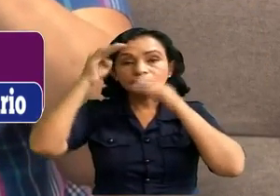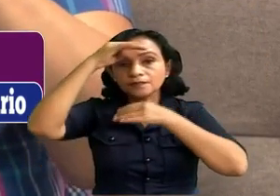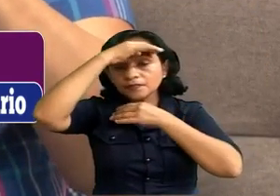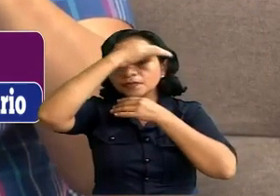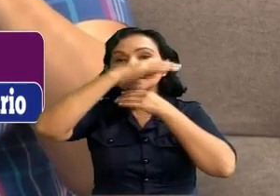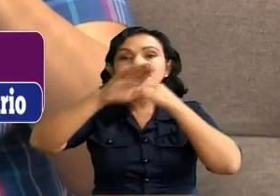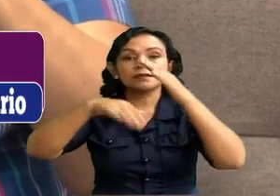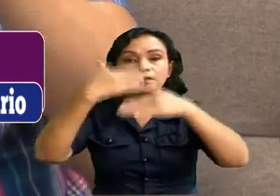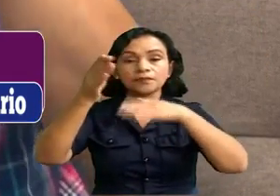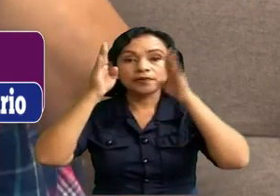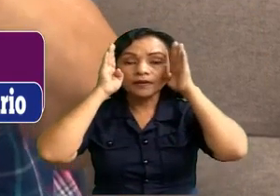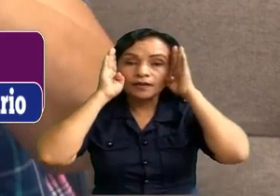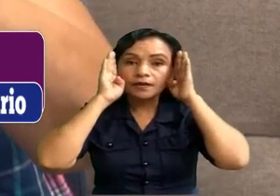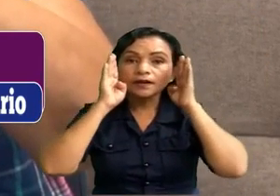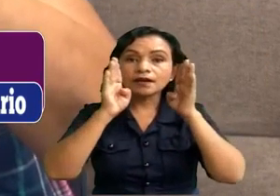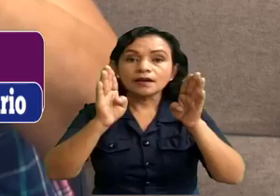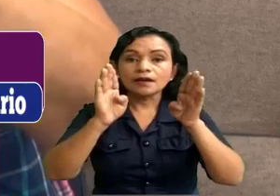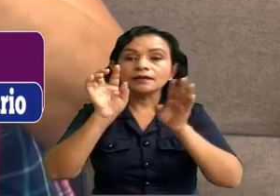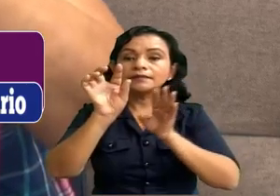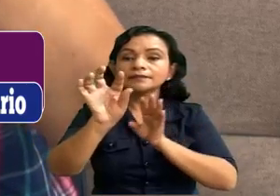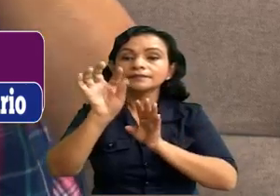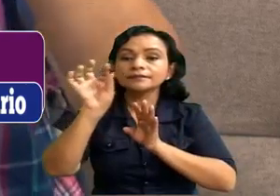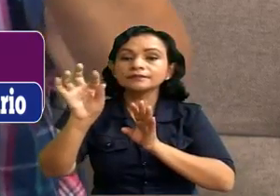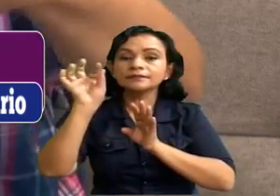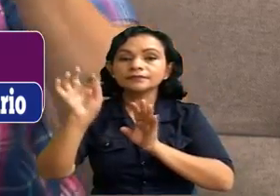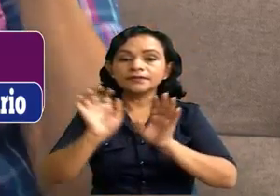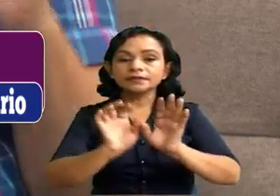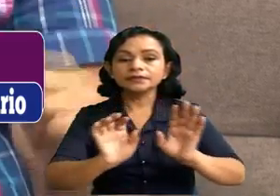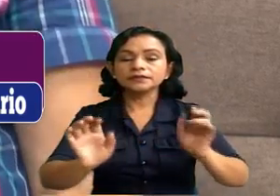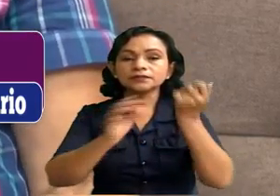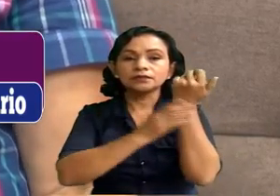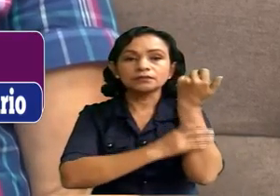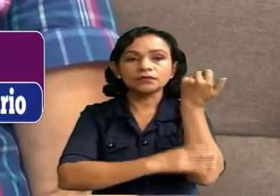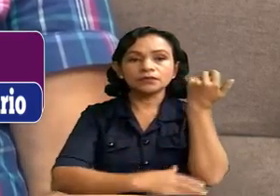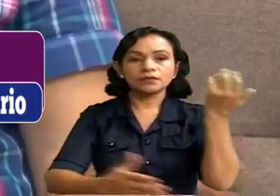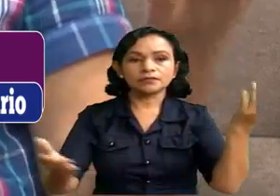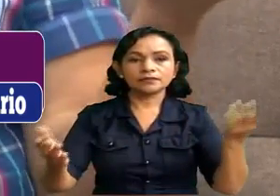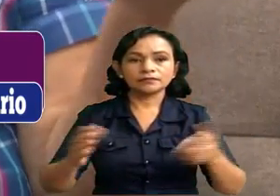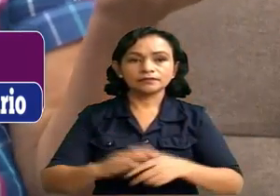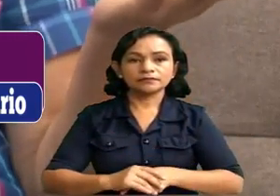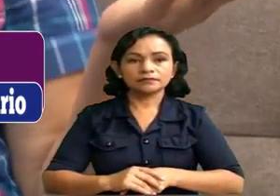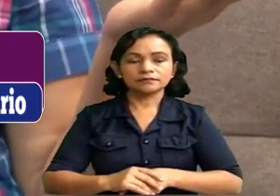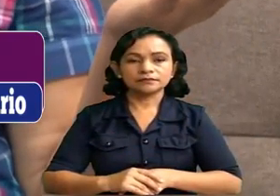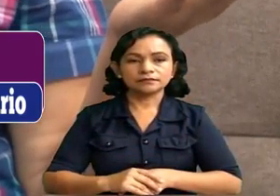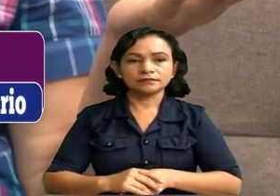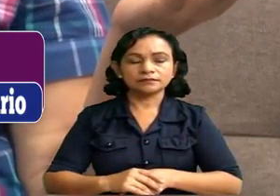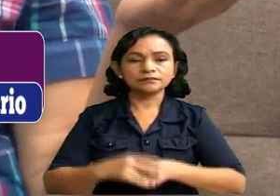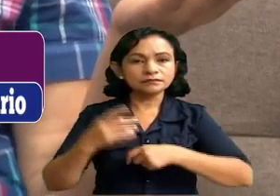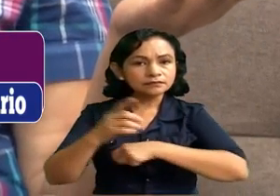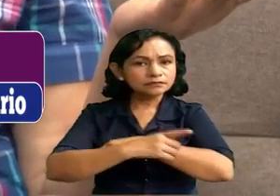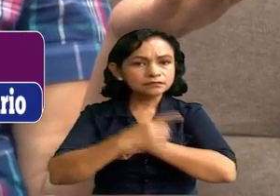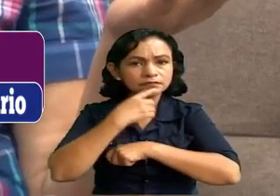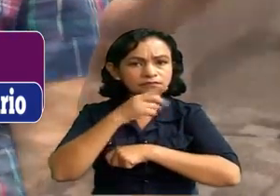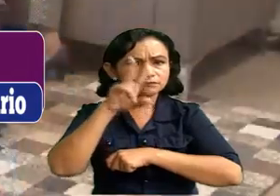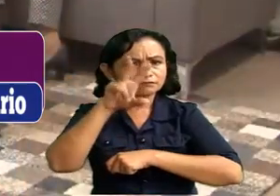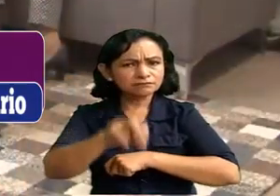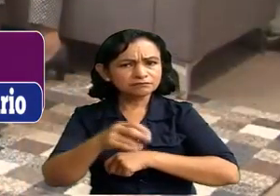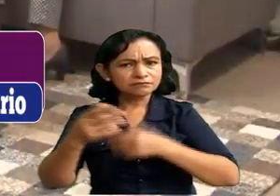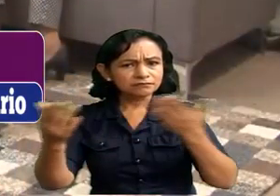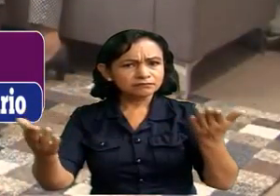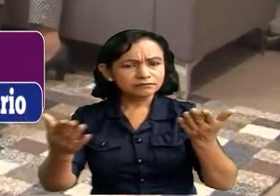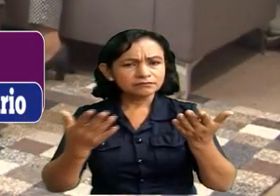debida atención clasificada para un niño de escasos recursos. O sea, el comandante tuvo razón de negarlo, porque